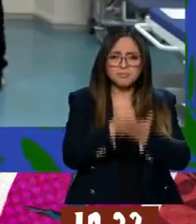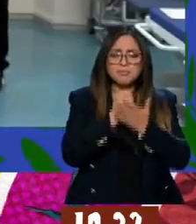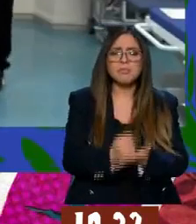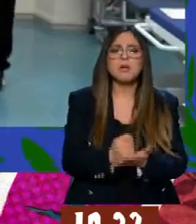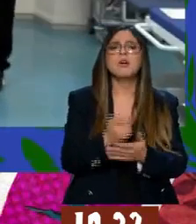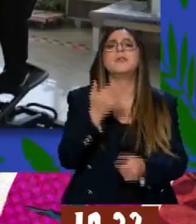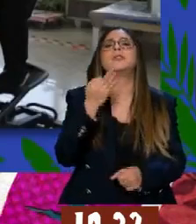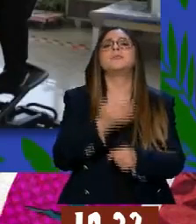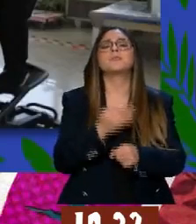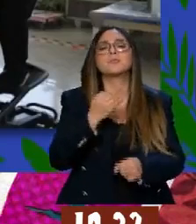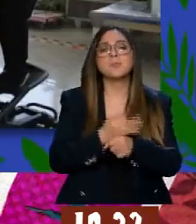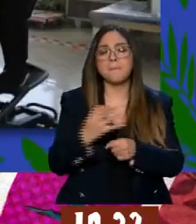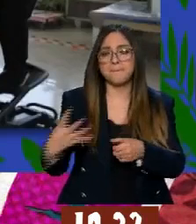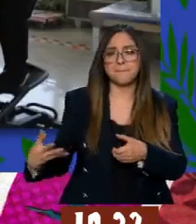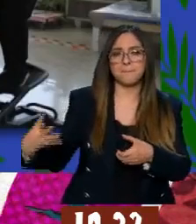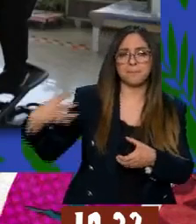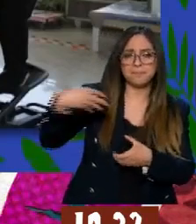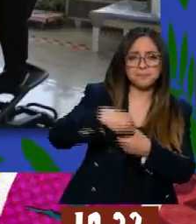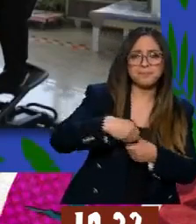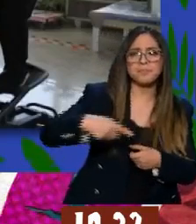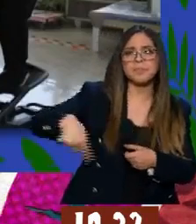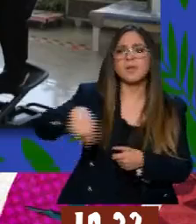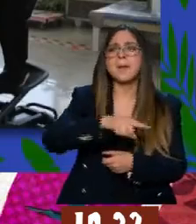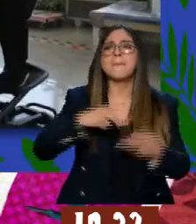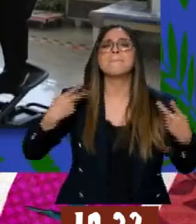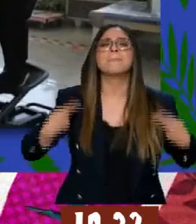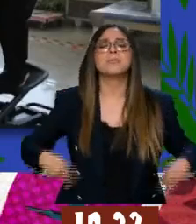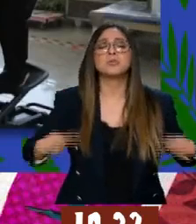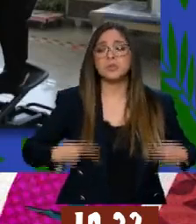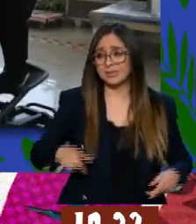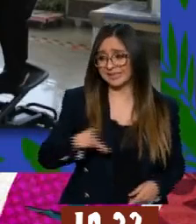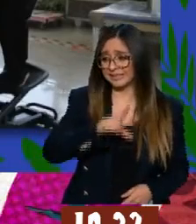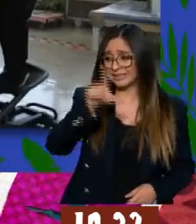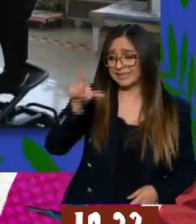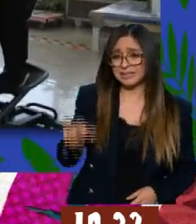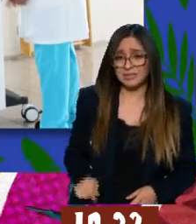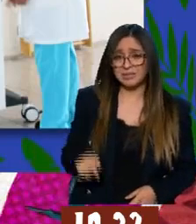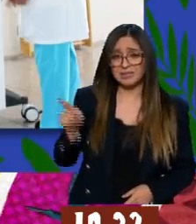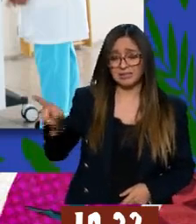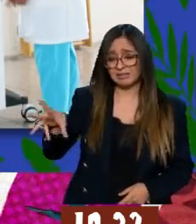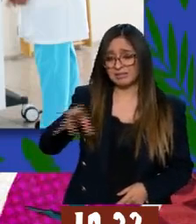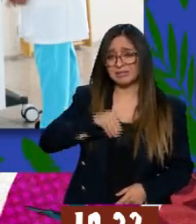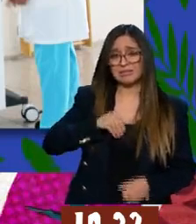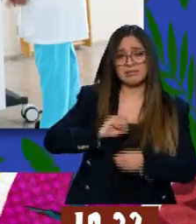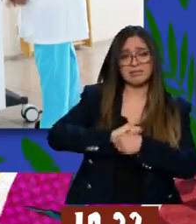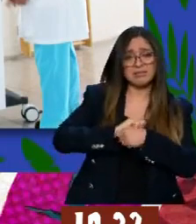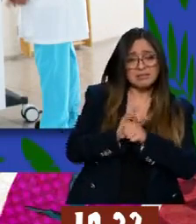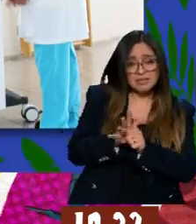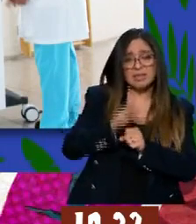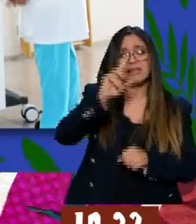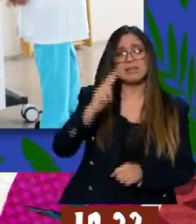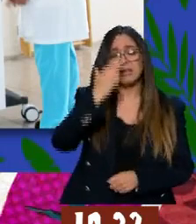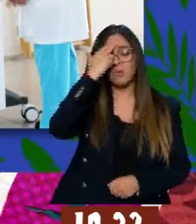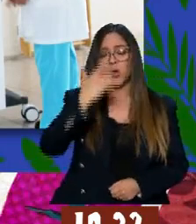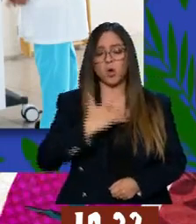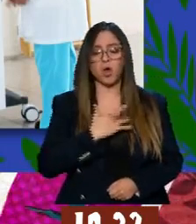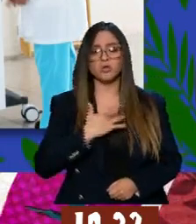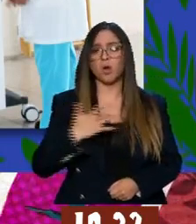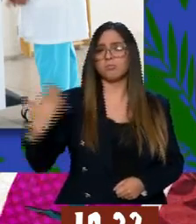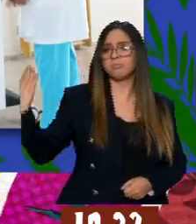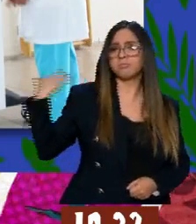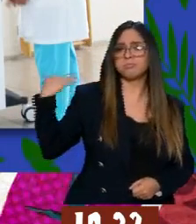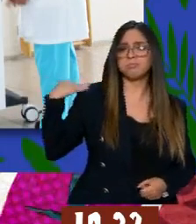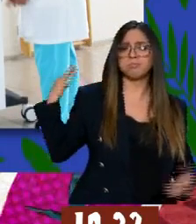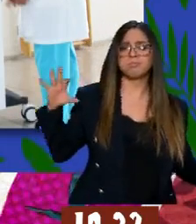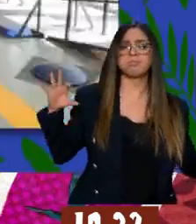estamos incluyendo la parte de los pacientes post-COVID, porque acuérdense que el corazón y el pulmón trabajan de la mano. Muchas veces lo que afecta al